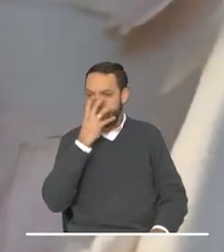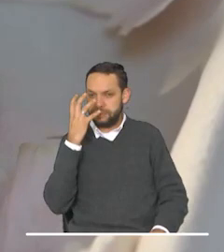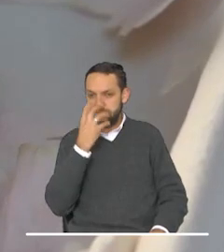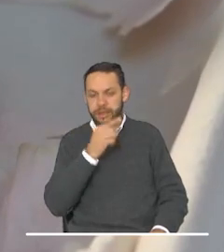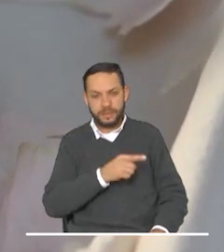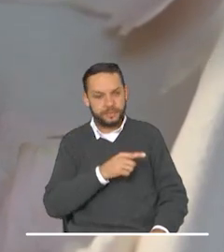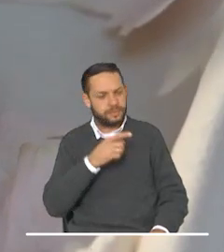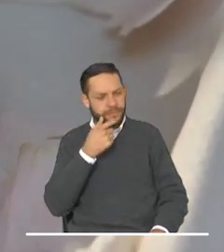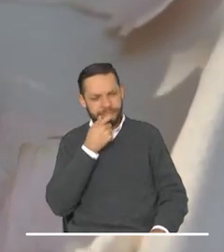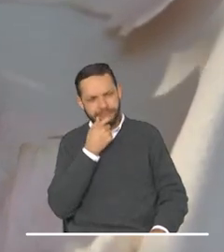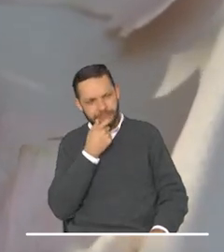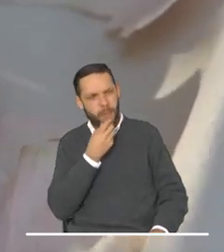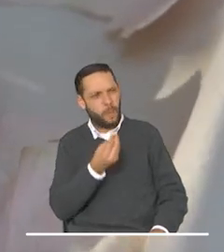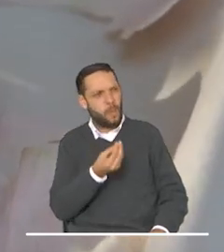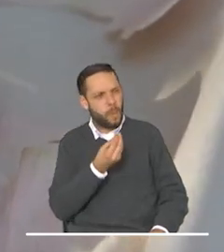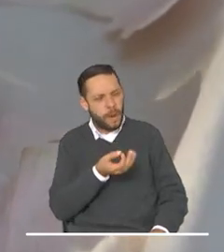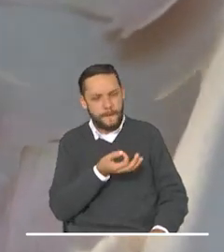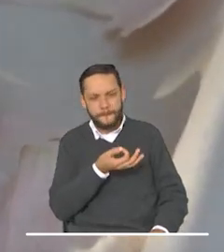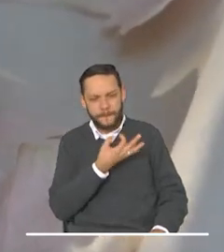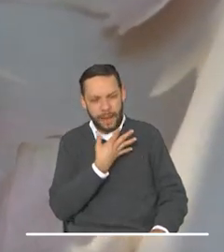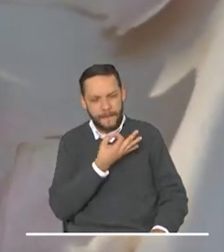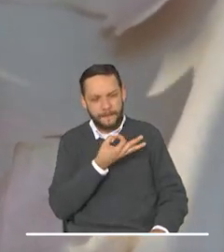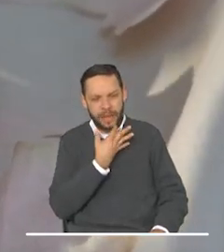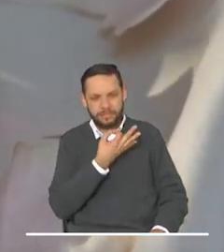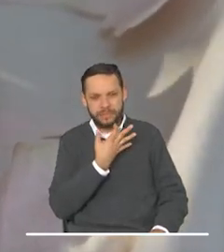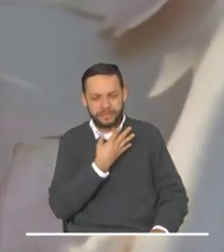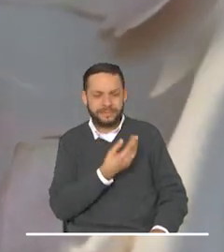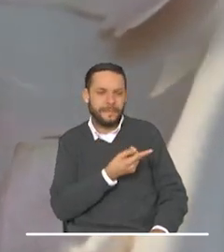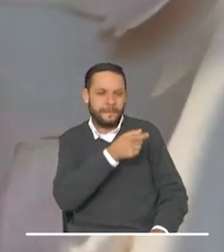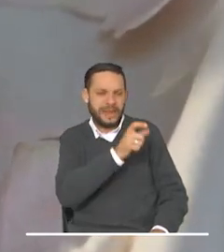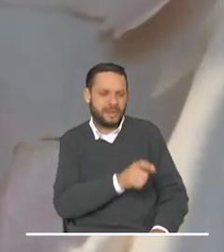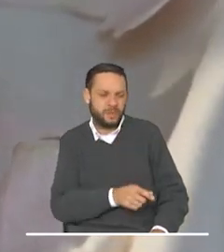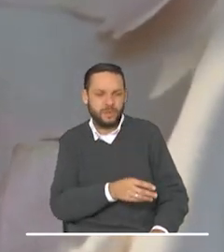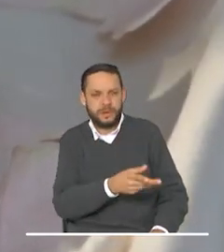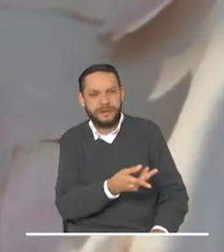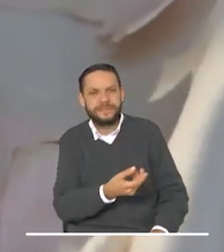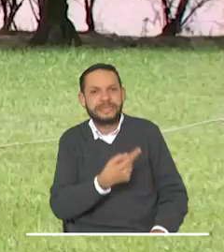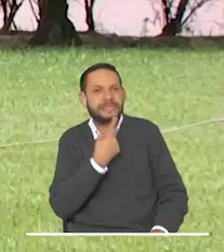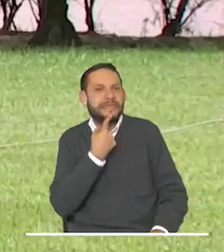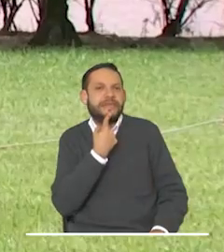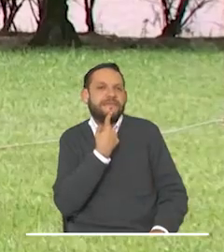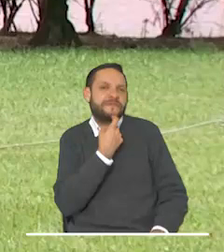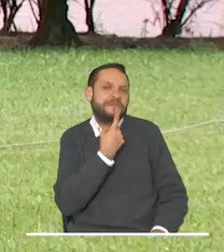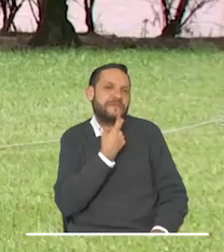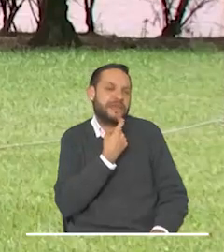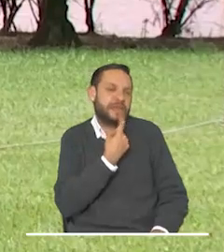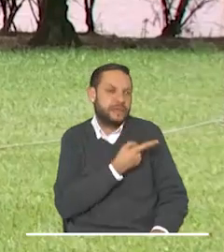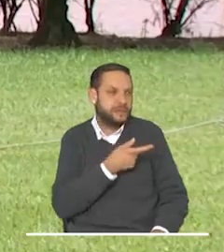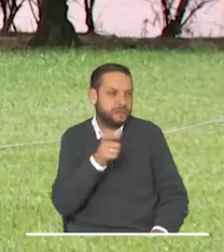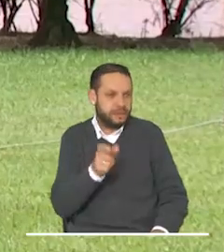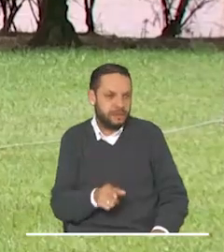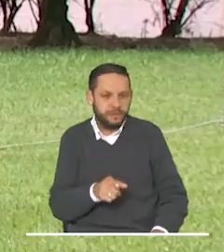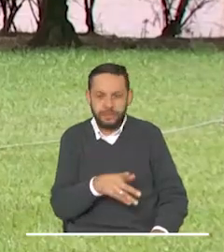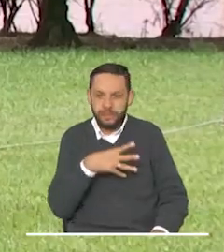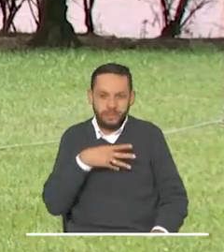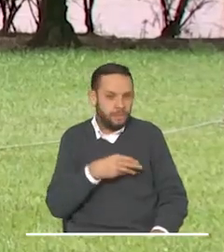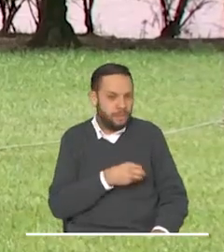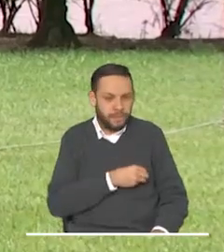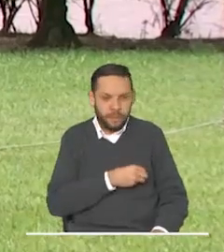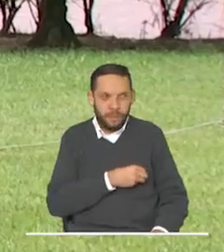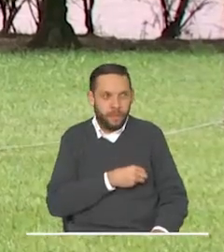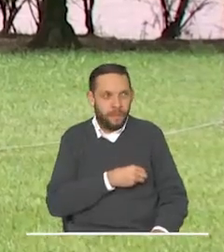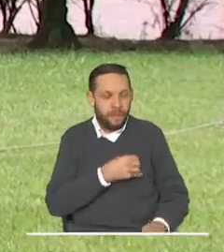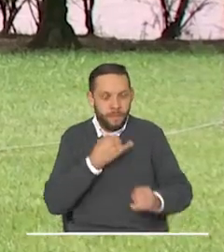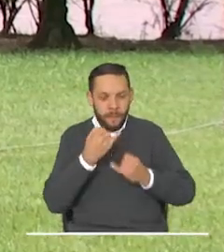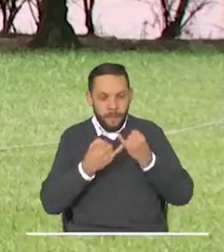recontra supermercados y pues hay algo fundamental la persona nosotros no nacemos con personalidad